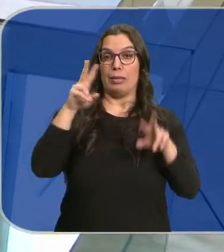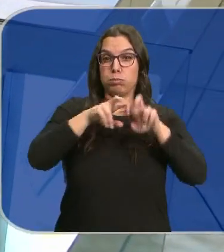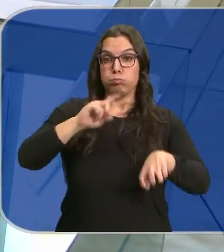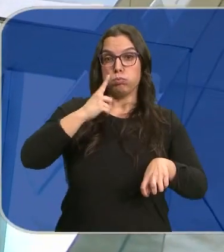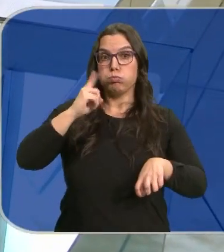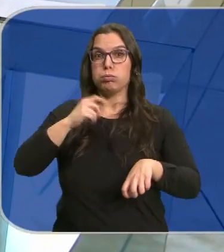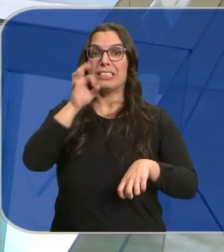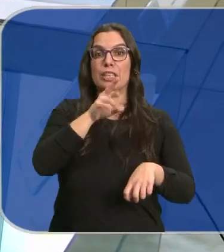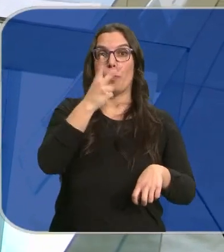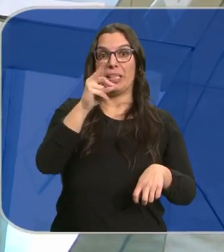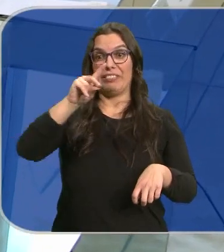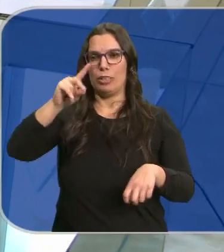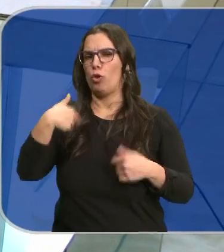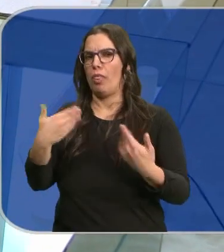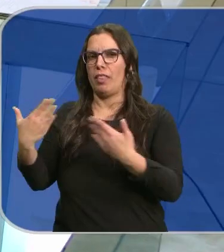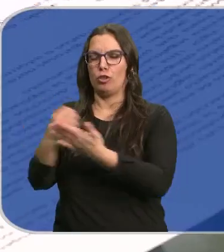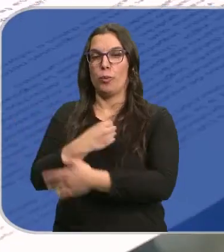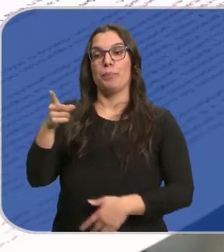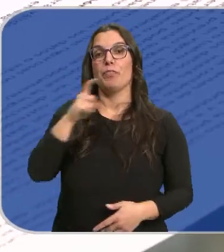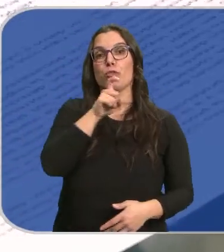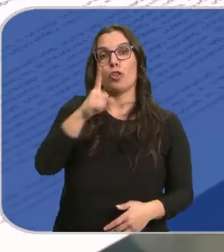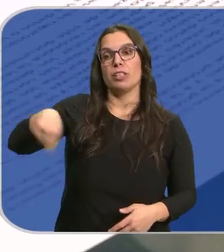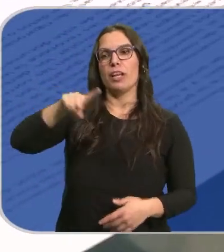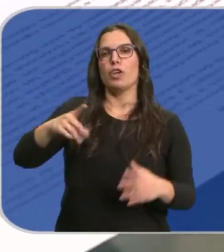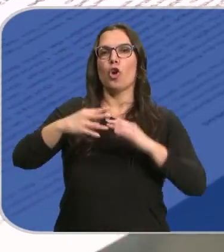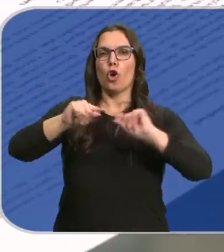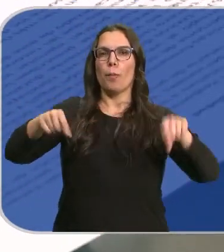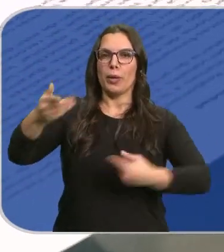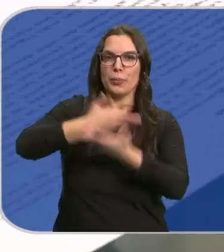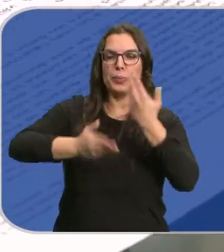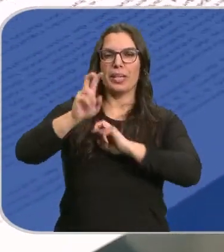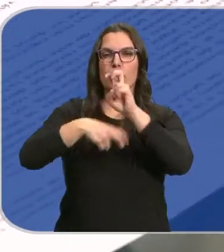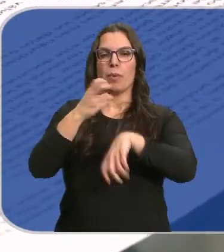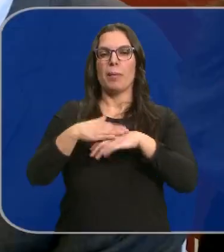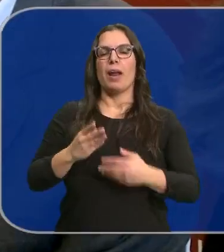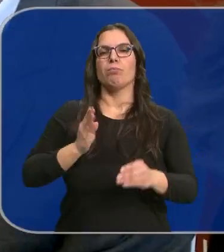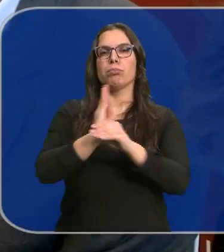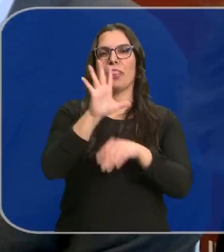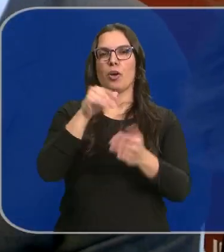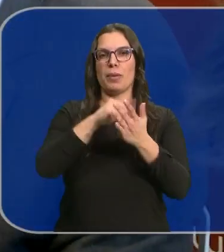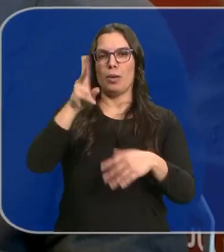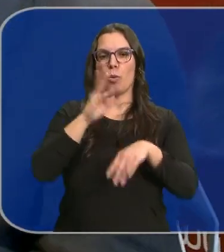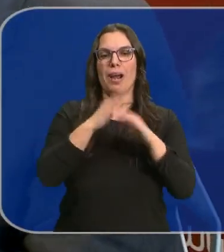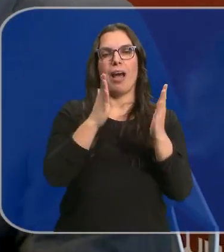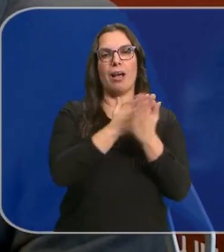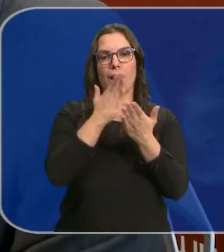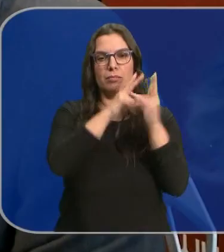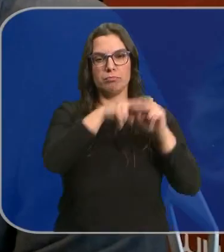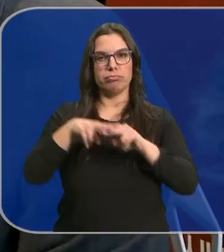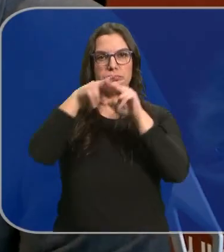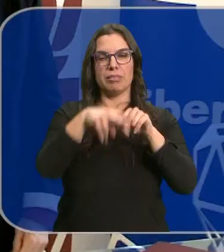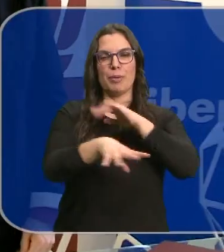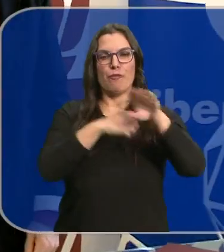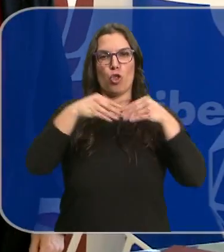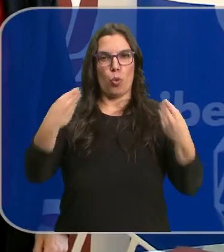Las fundaciones Círculo, Burgos e Ibercaja han renovado sus convenios para aportar 5.000 euros a los trabajos de catalogación del fondo